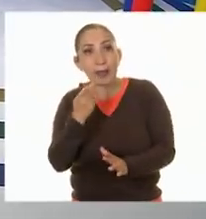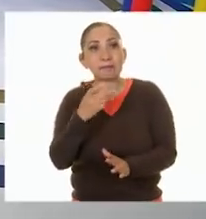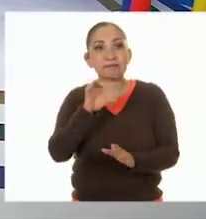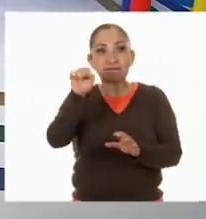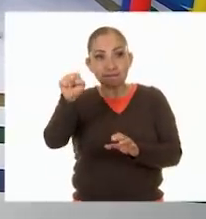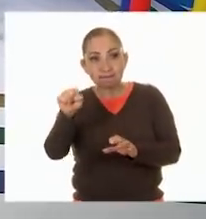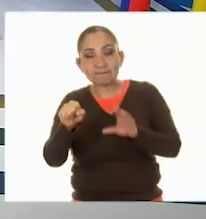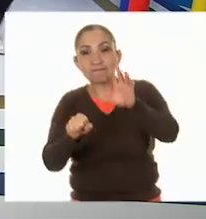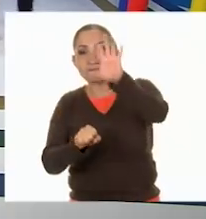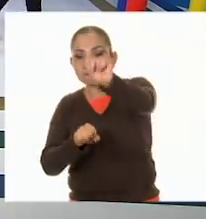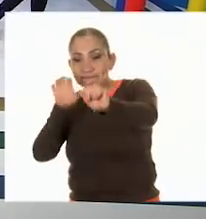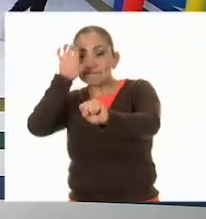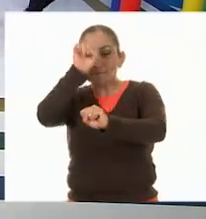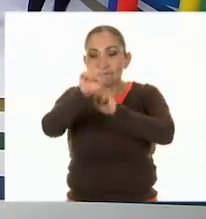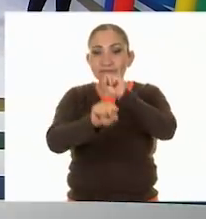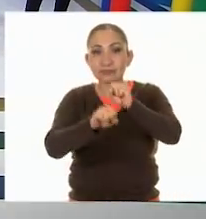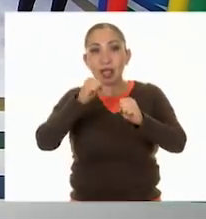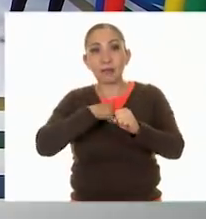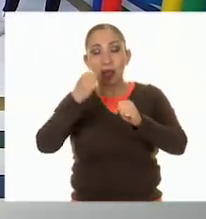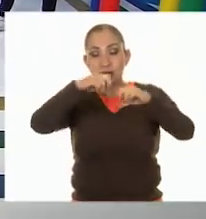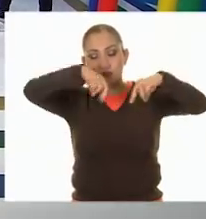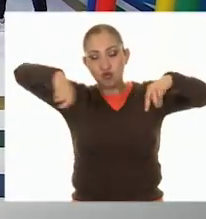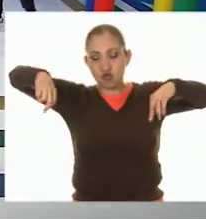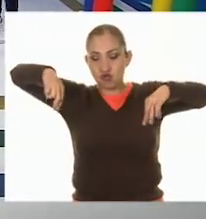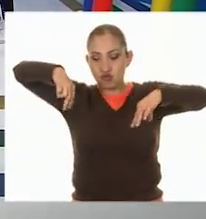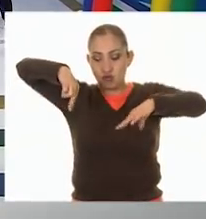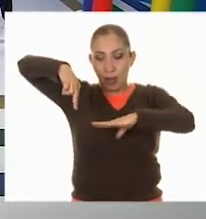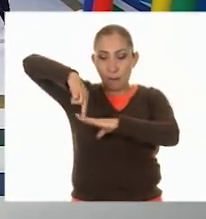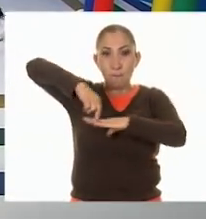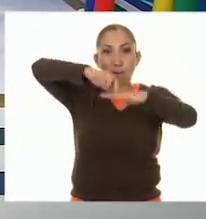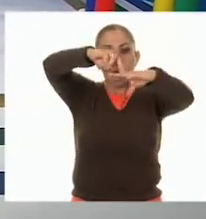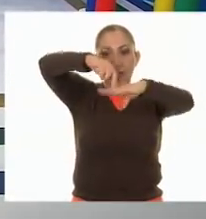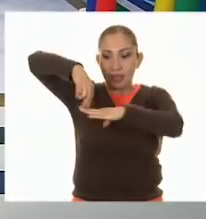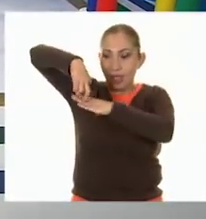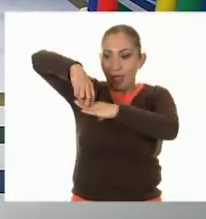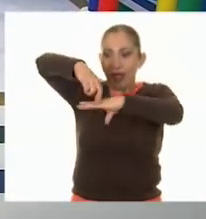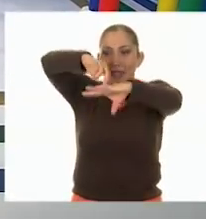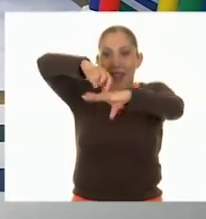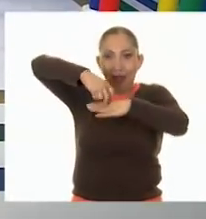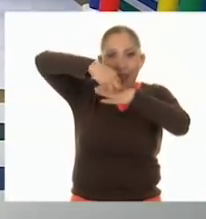agarrarnos. Nos cambiamos al puente colgante, donde se encontraban muchos niños.